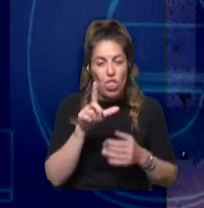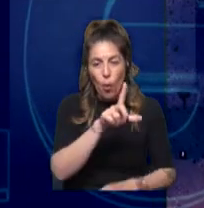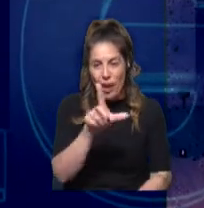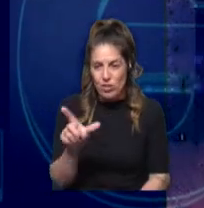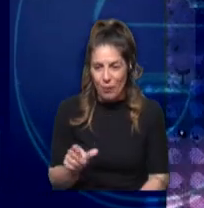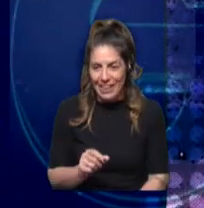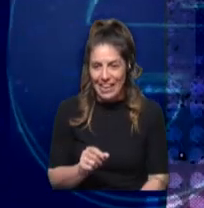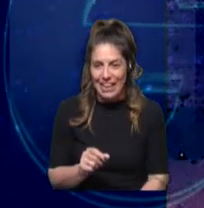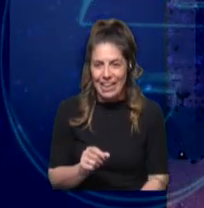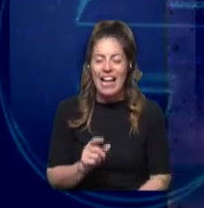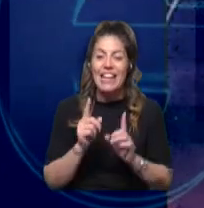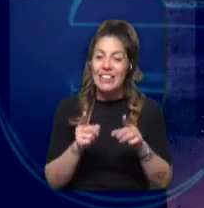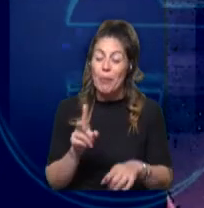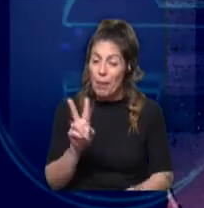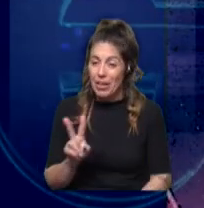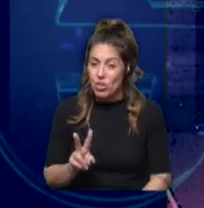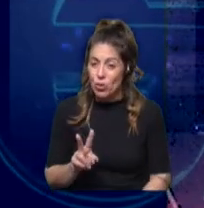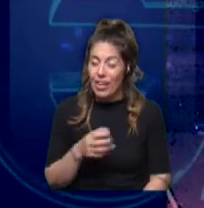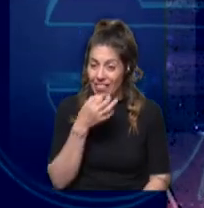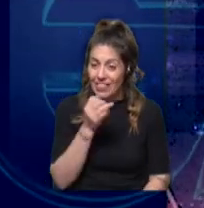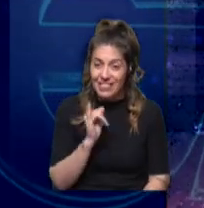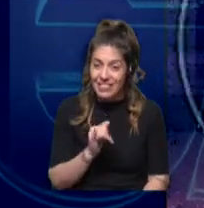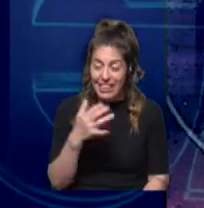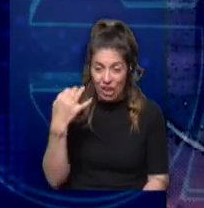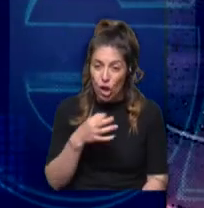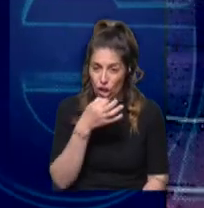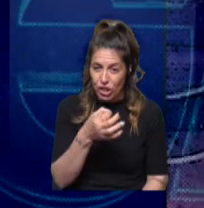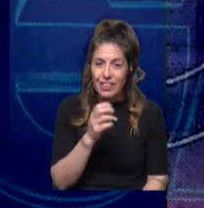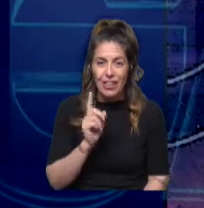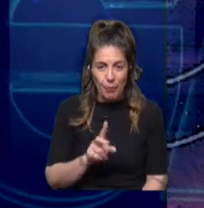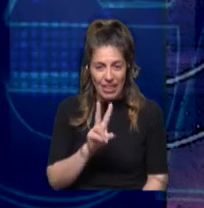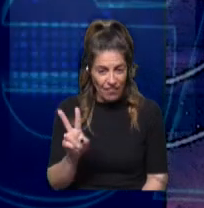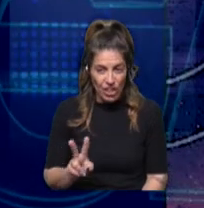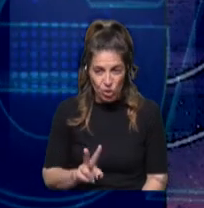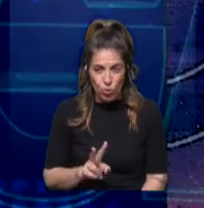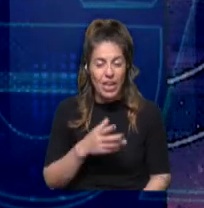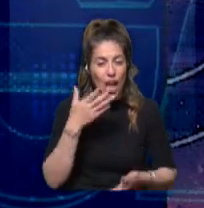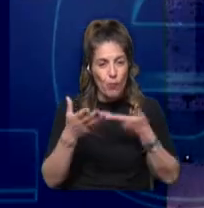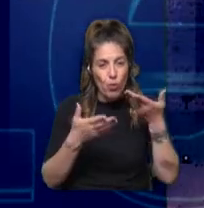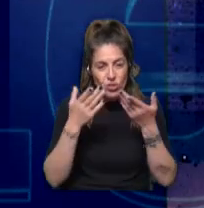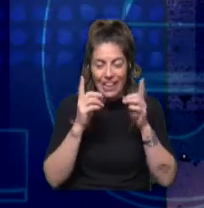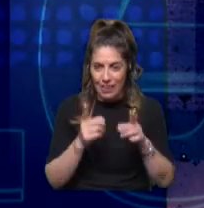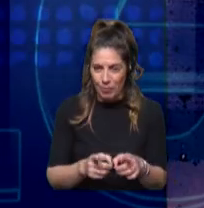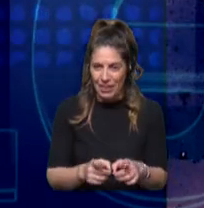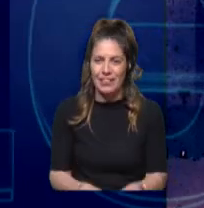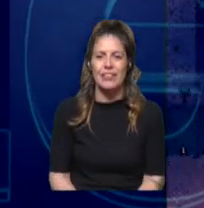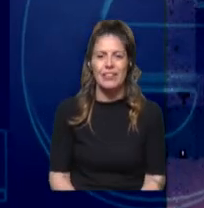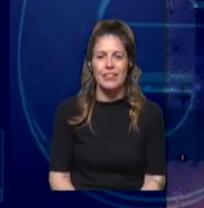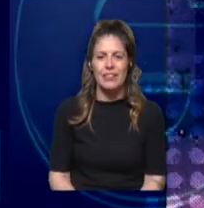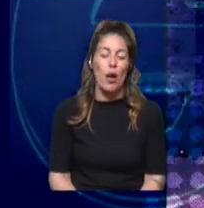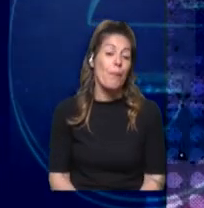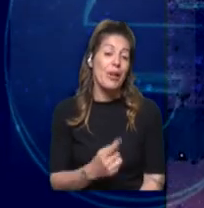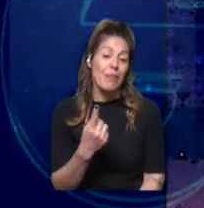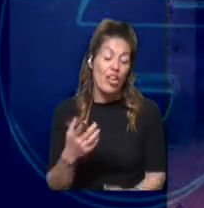más. También Venezuela, dije, ¿no? Creo que lo dije, sí. Tenemos unos joropos venezolanos ahí para contarles. Buenísimo. Bueno,